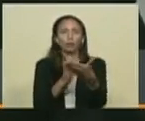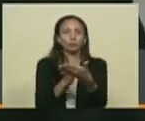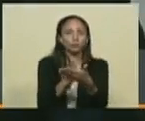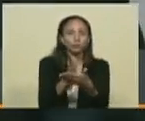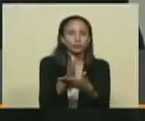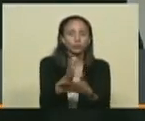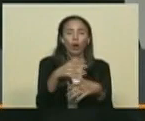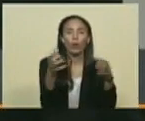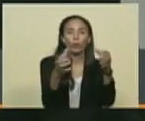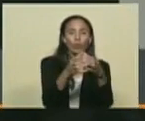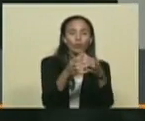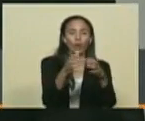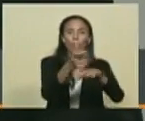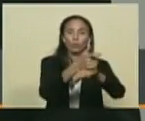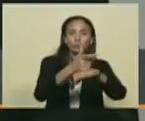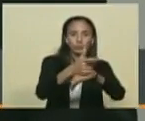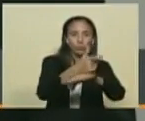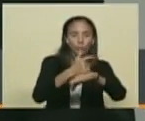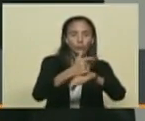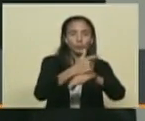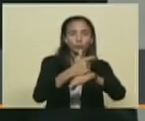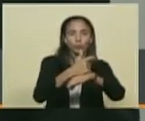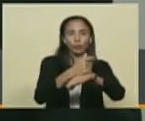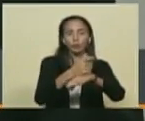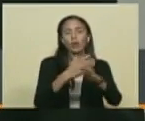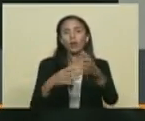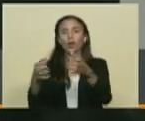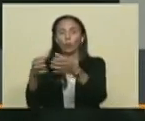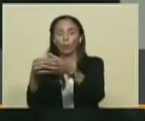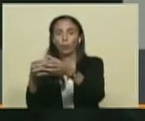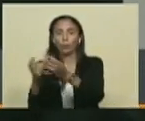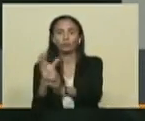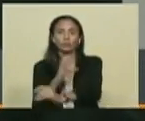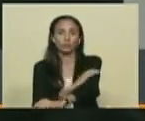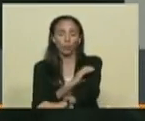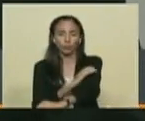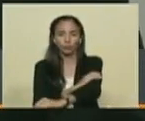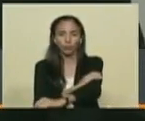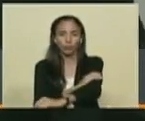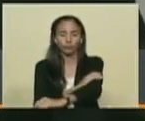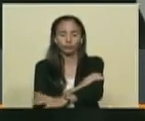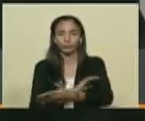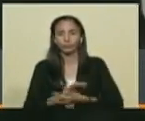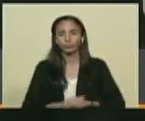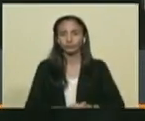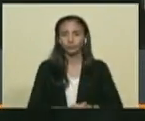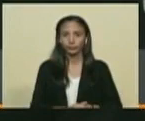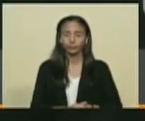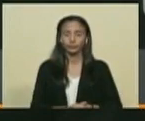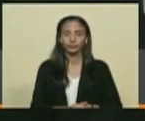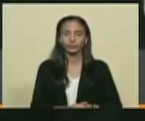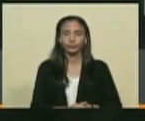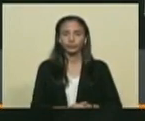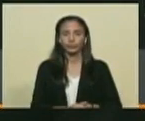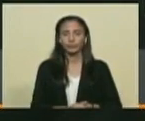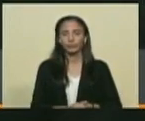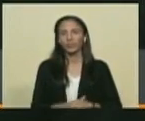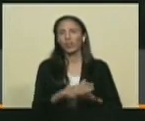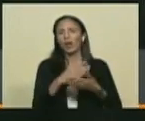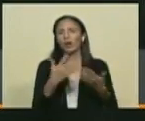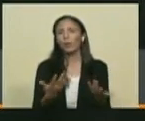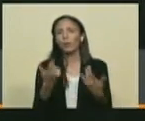entre el gobierno de la República Bolivariana de Venezuela y los representantes de la oposición. Lo que